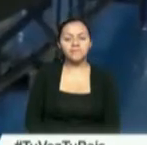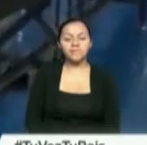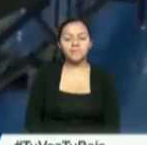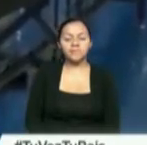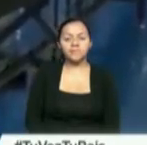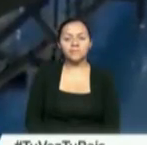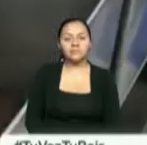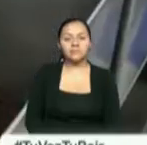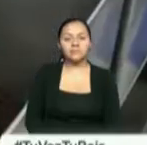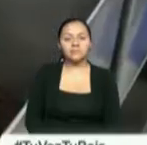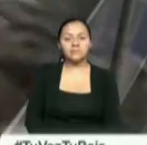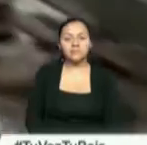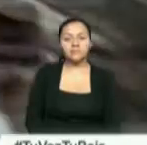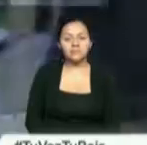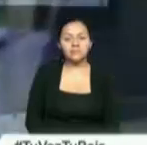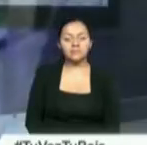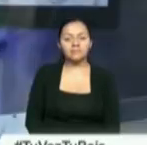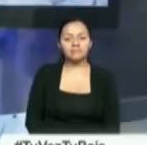ciudadano